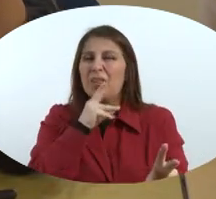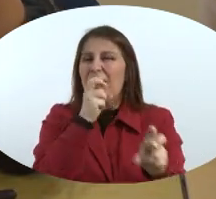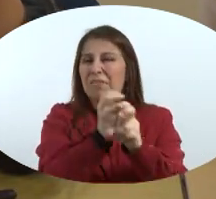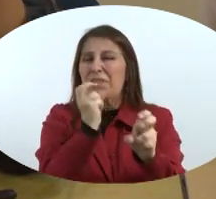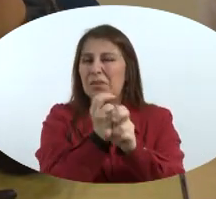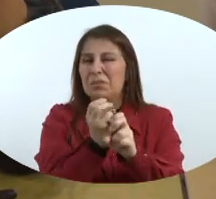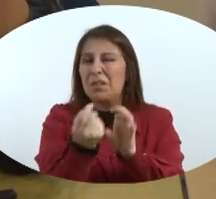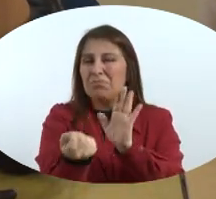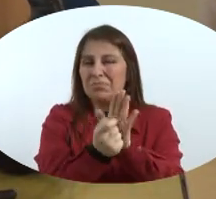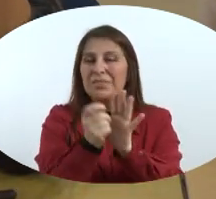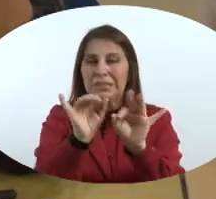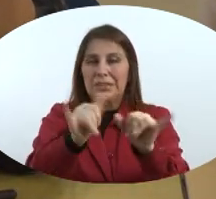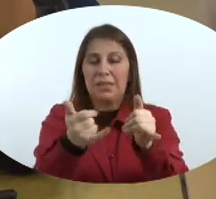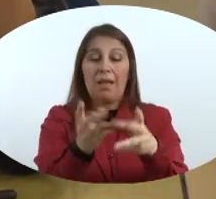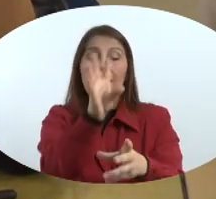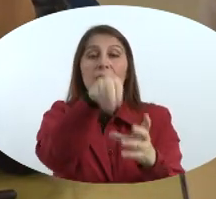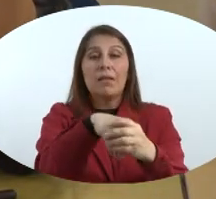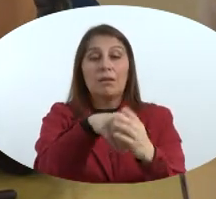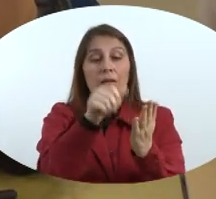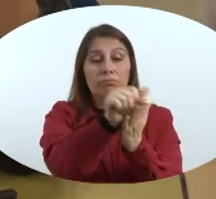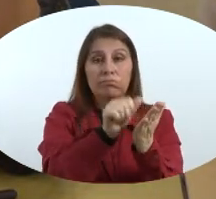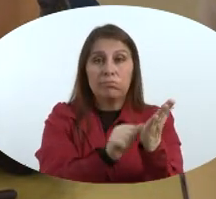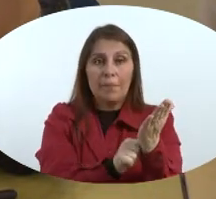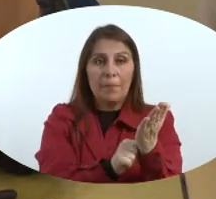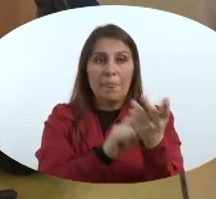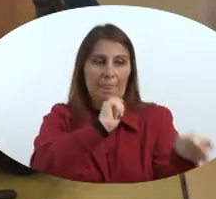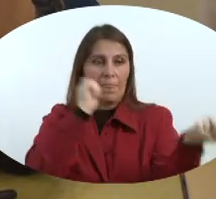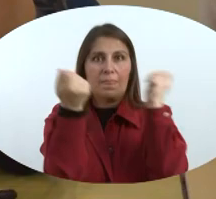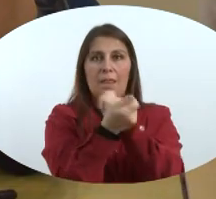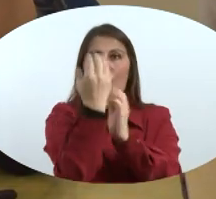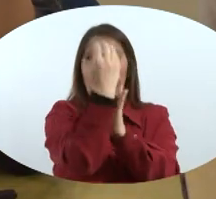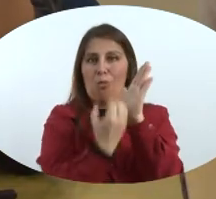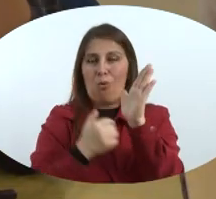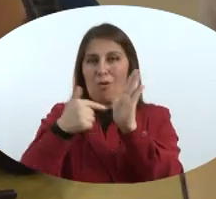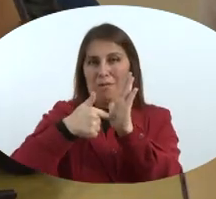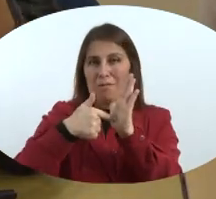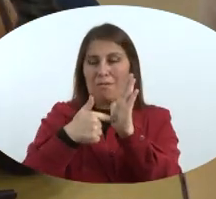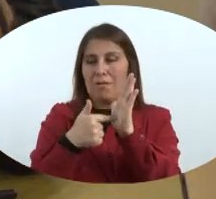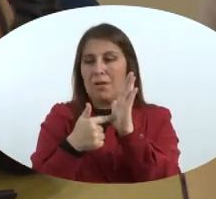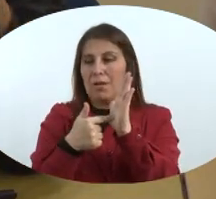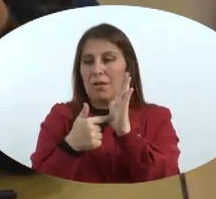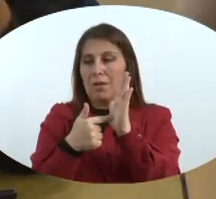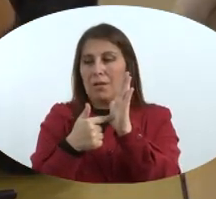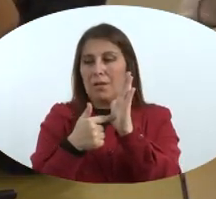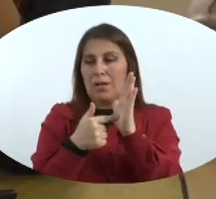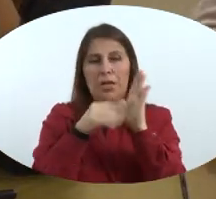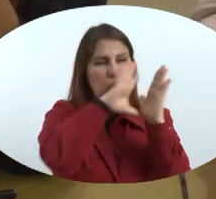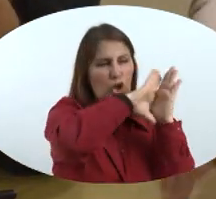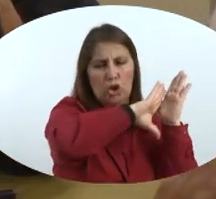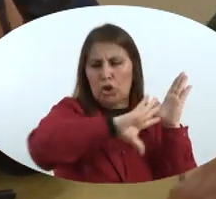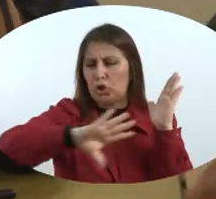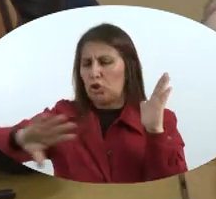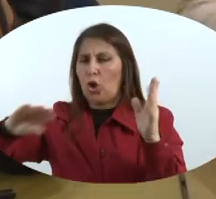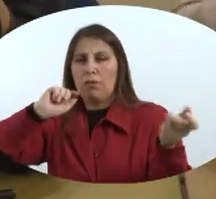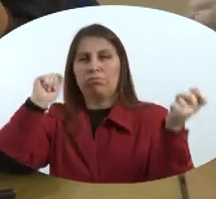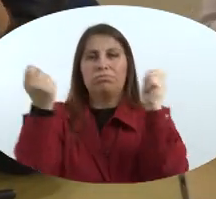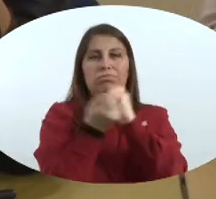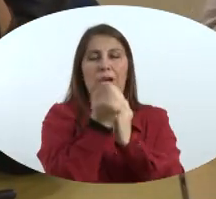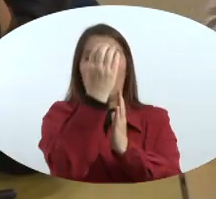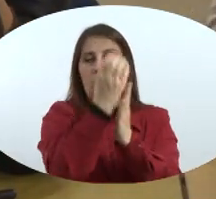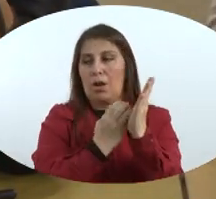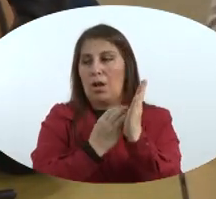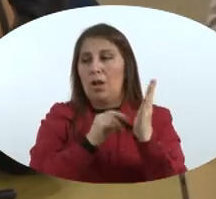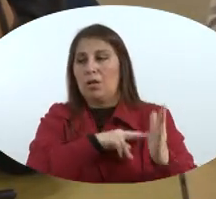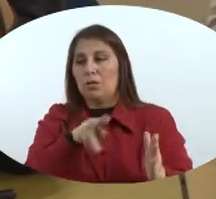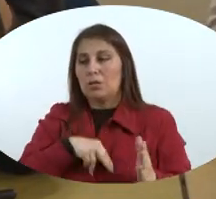que sí que es que si hay dentro de dentro de los programas y son las reformas curriculares entonces en todo en todo en todo este rollo de las reformas